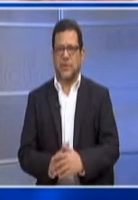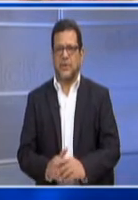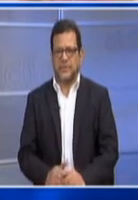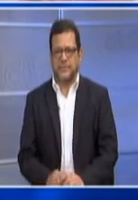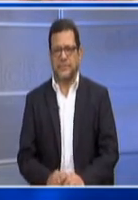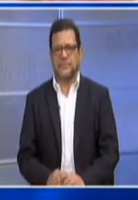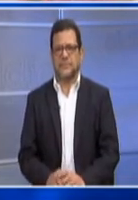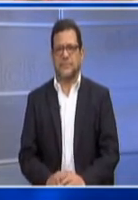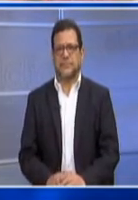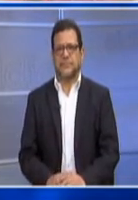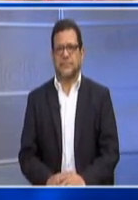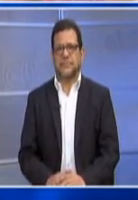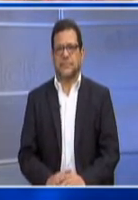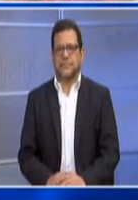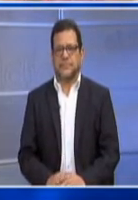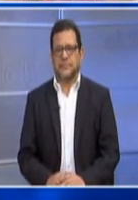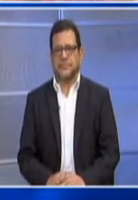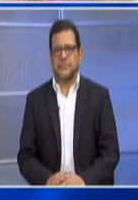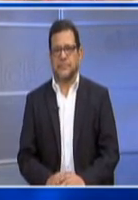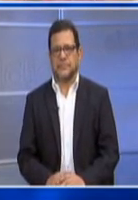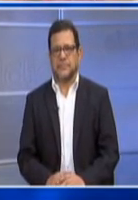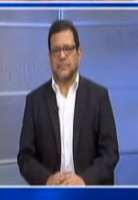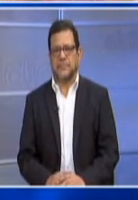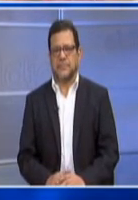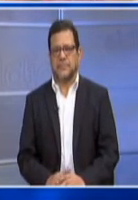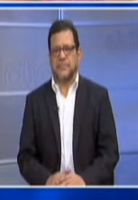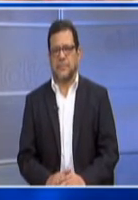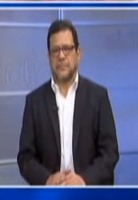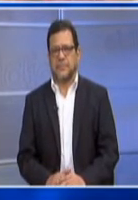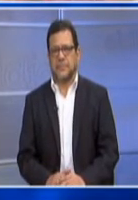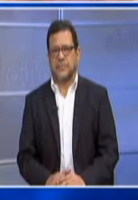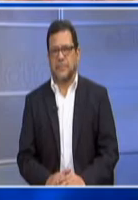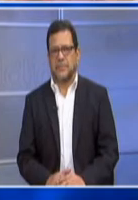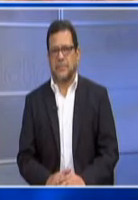abrazo, Doris. Muy buena periodista. Terminamos la jornada de este día. Mañana